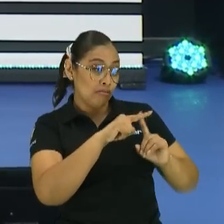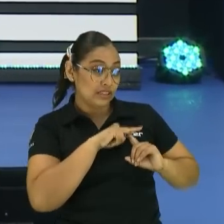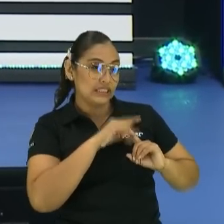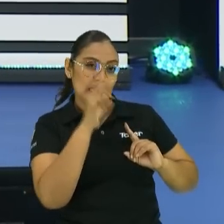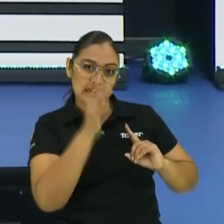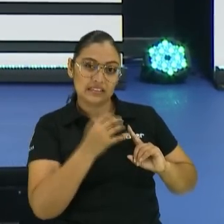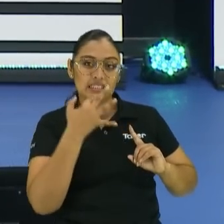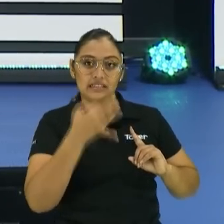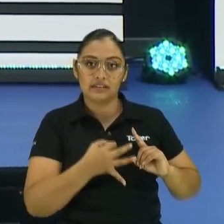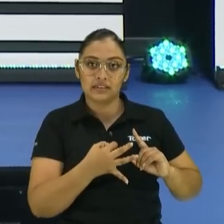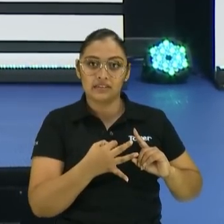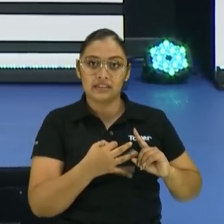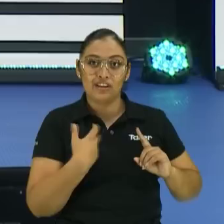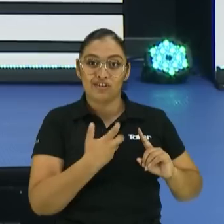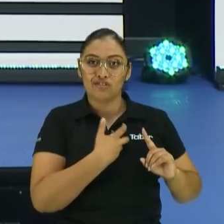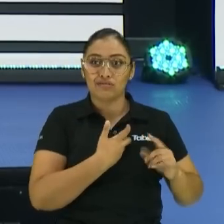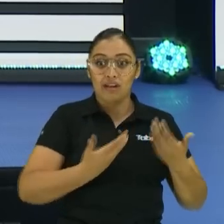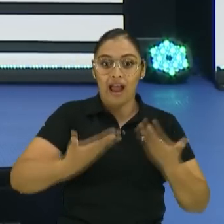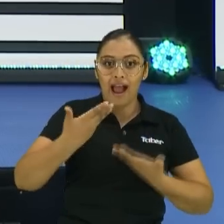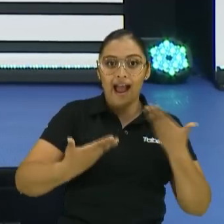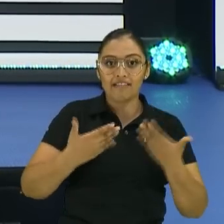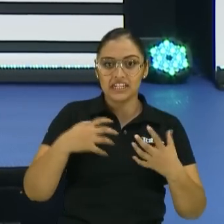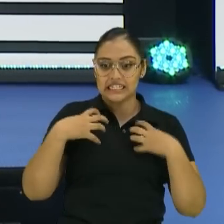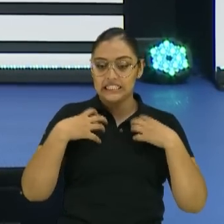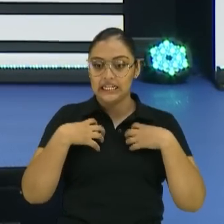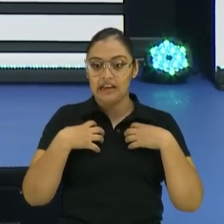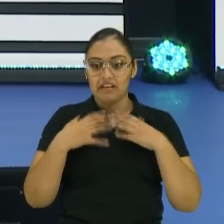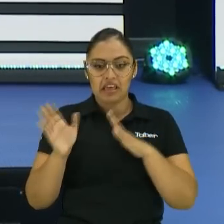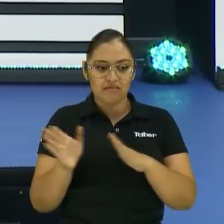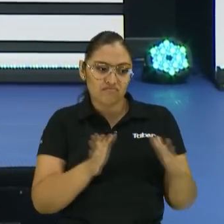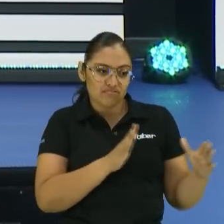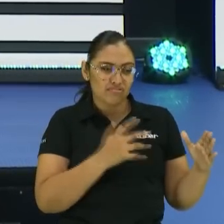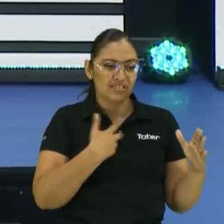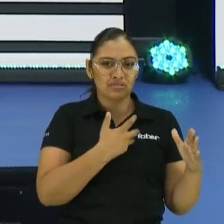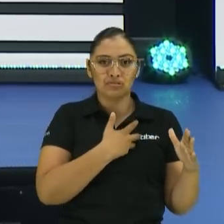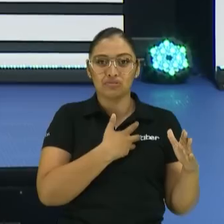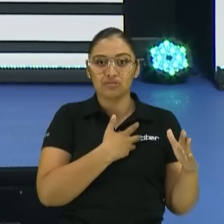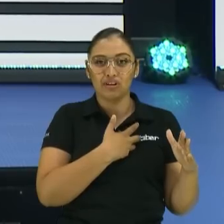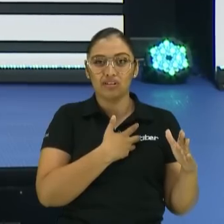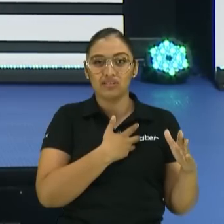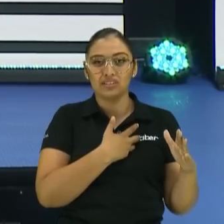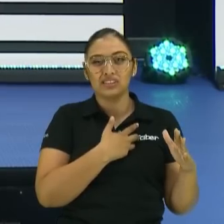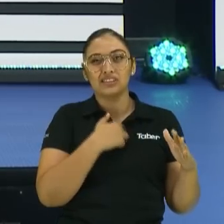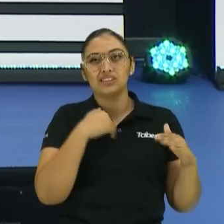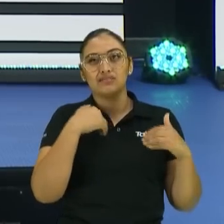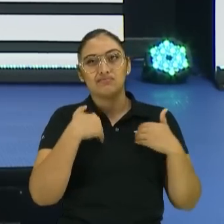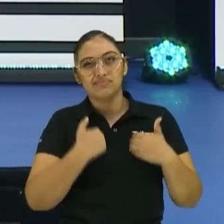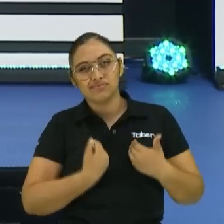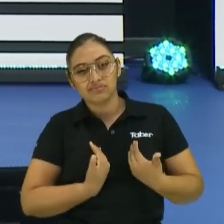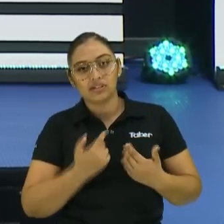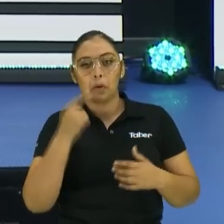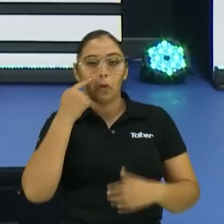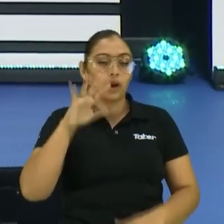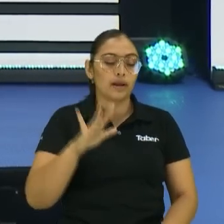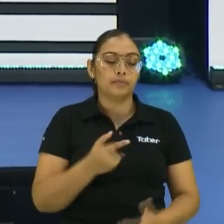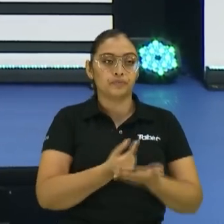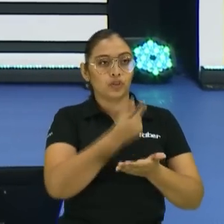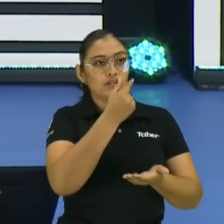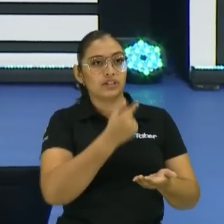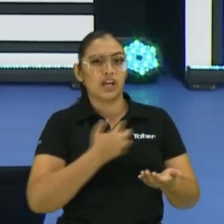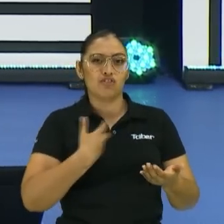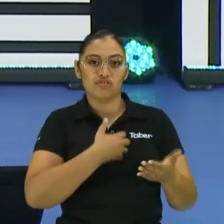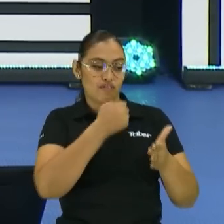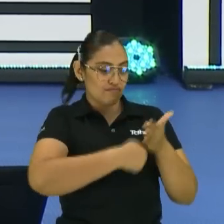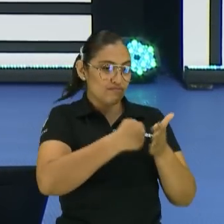enfriando en muchas áreas de la vida yo recuerdo que cuando estamos en la universidad teníamos ese deseo de triunfar y Llegamos temprano